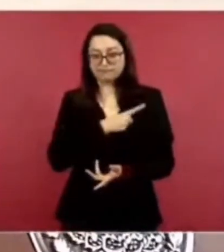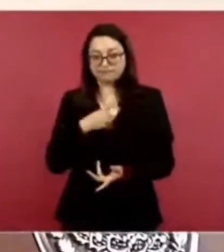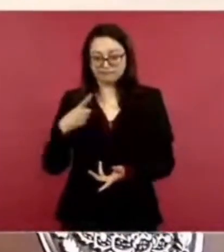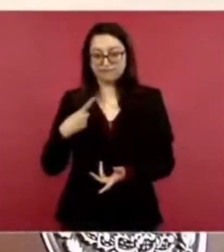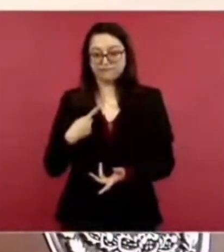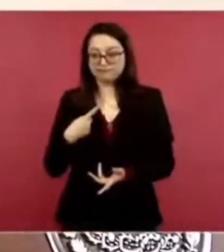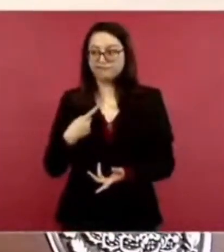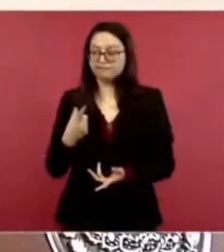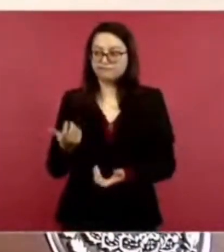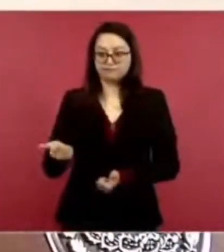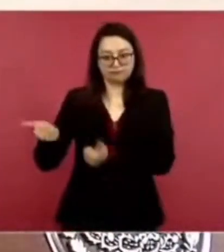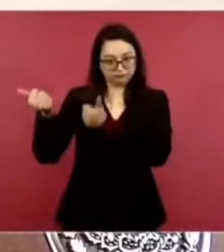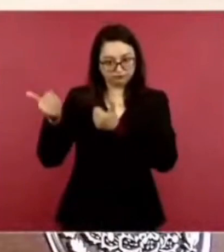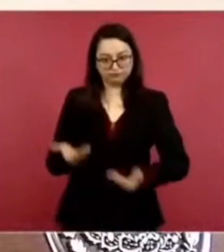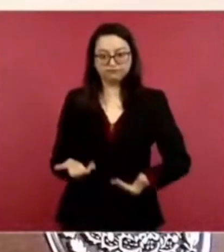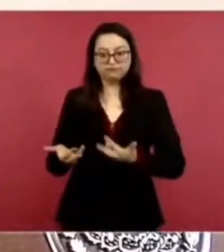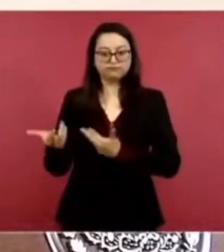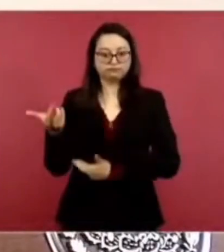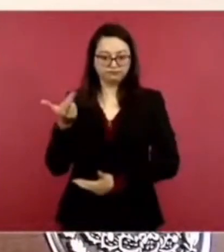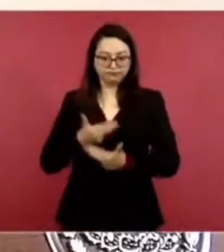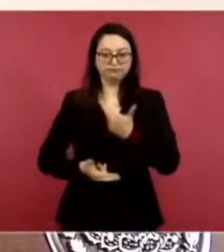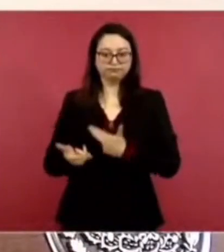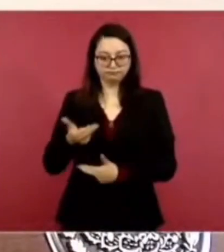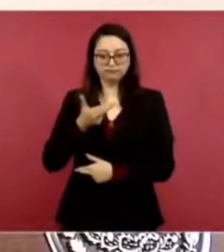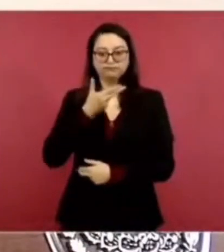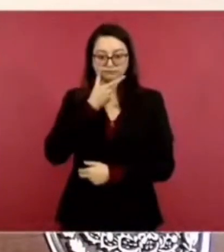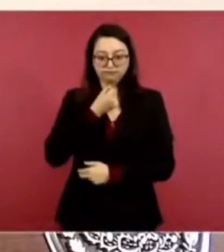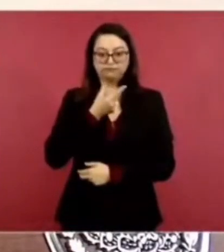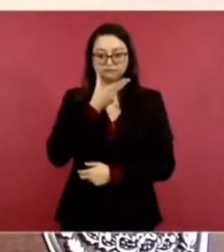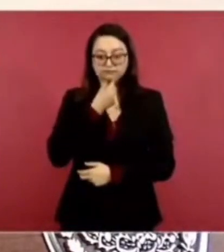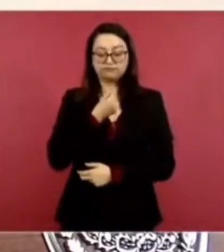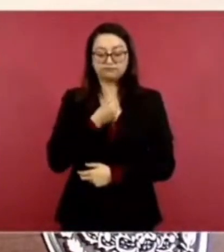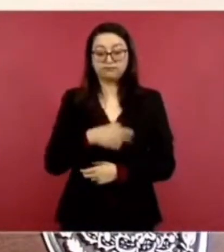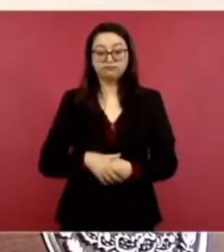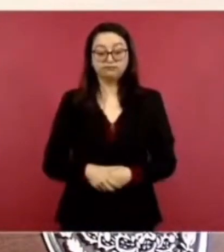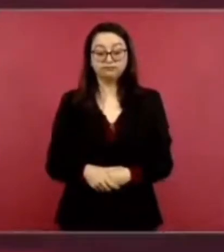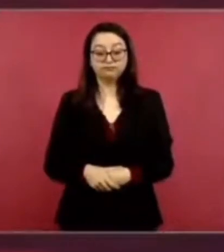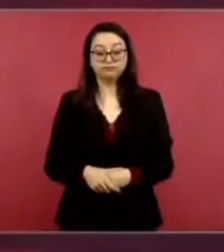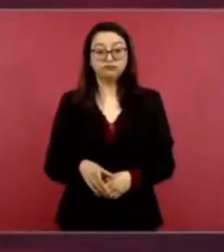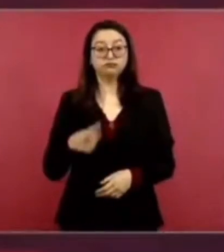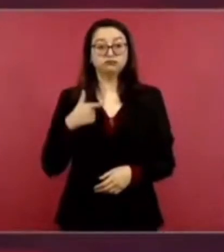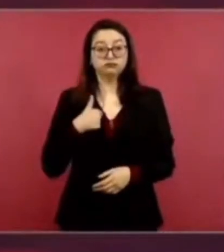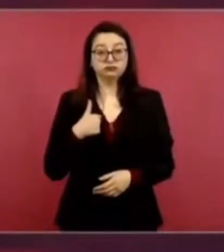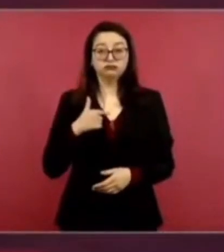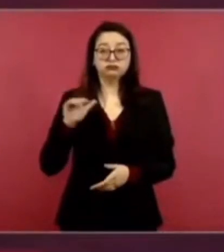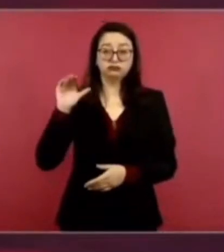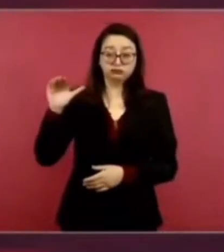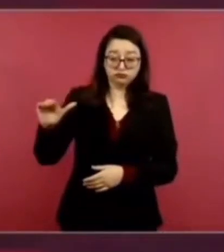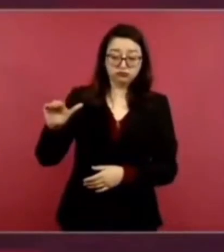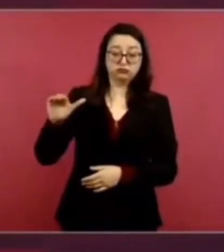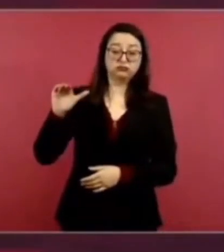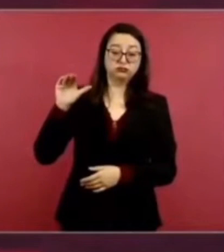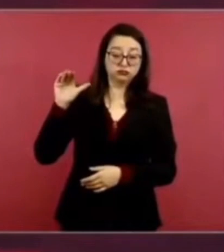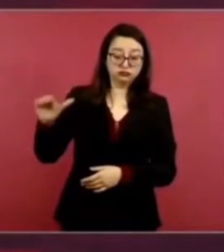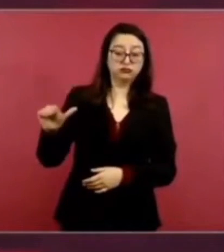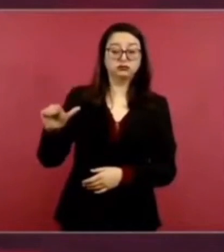la extradición he escrito a dos